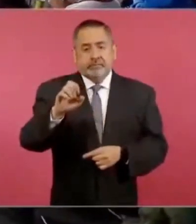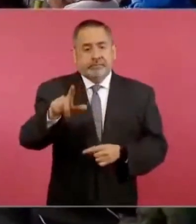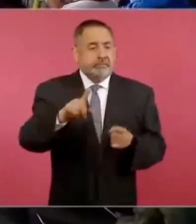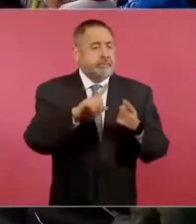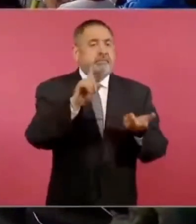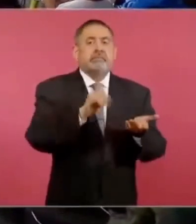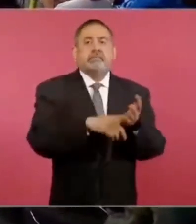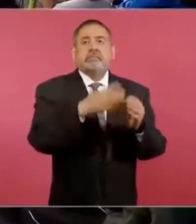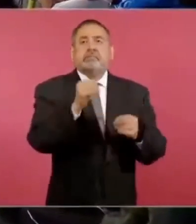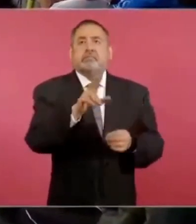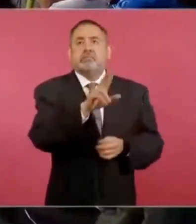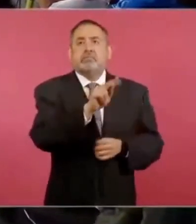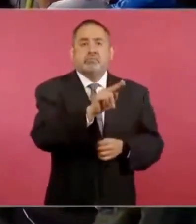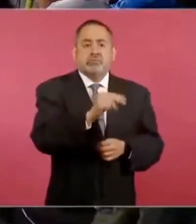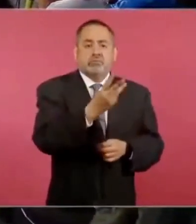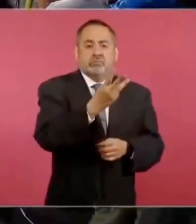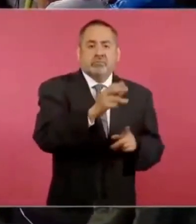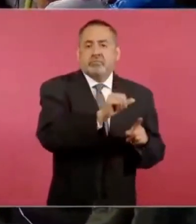1983